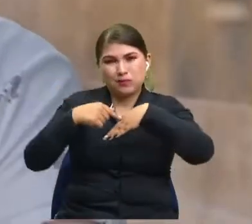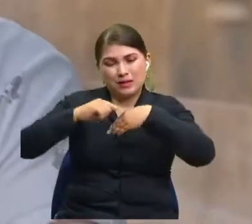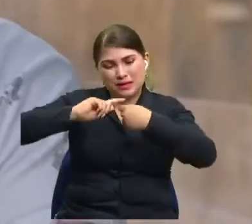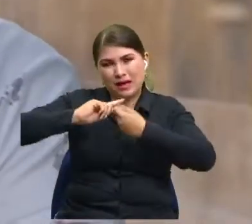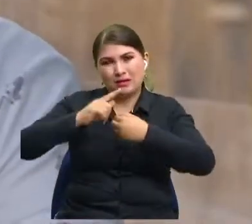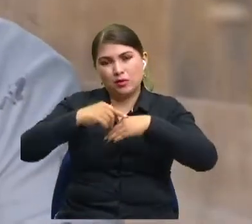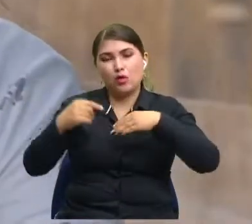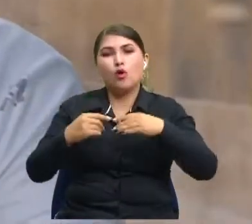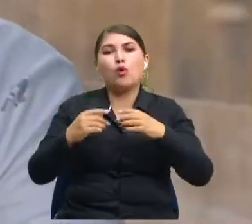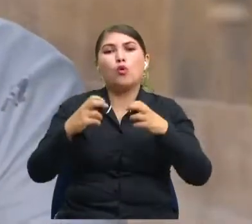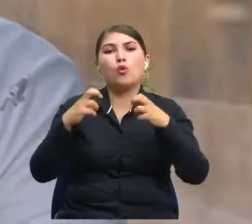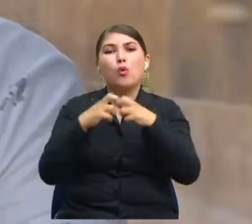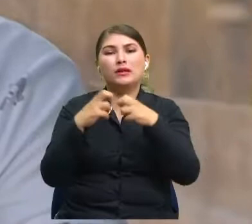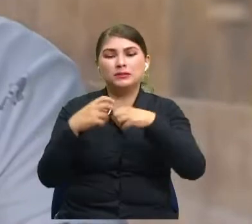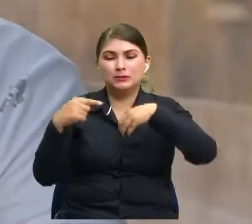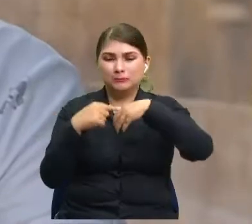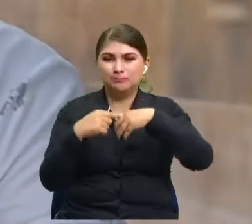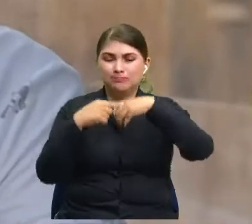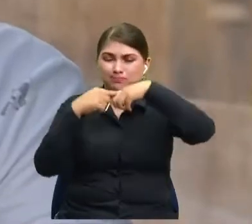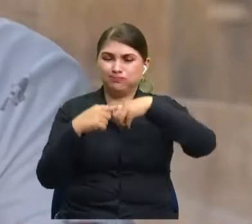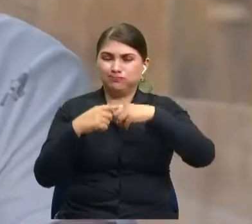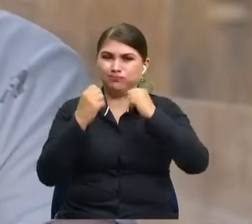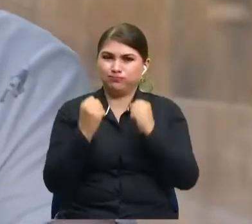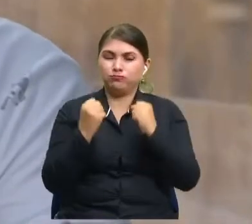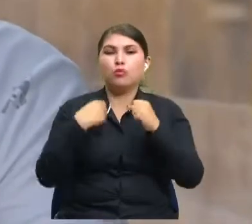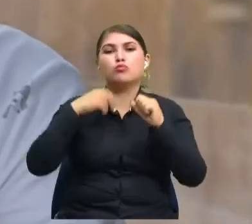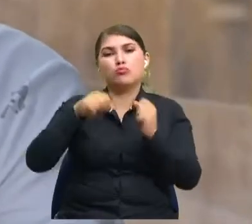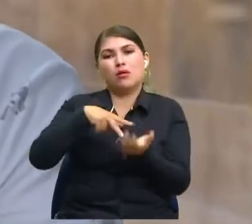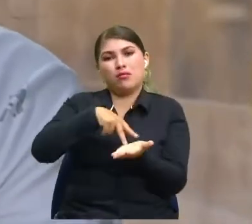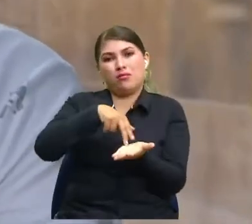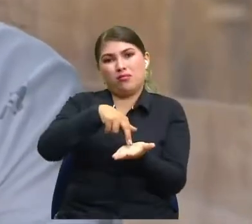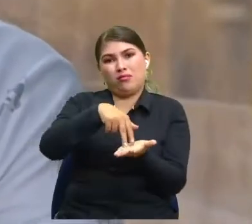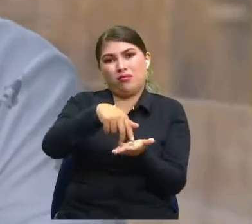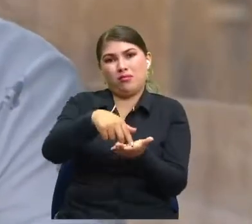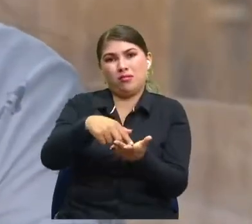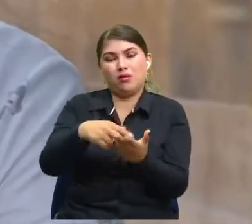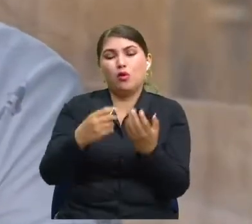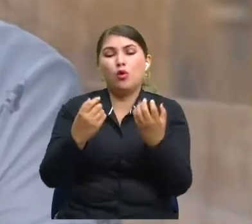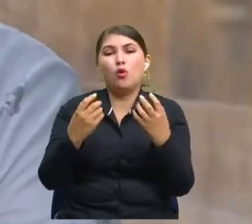sostener el hueso, para yo poder caminar bien,